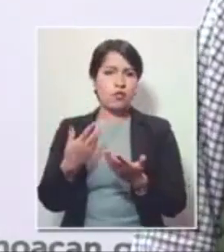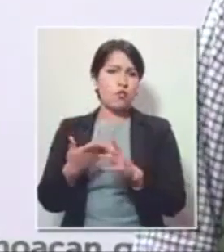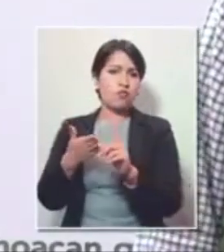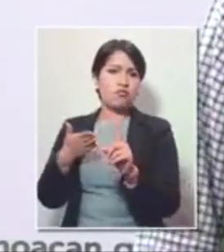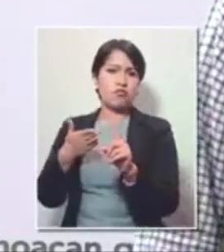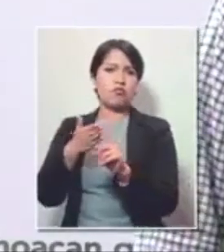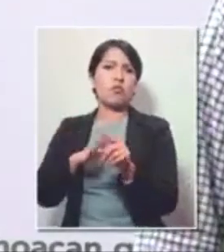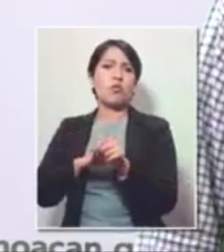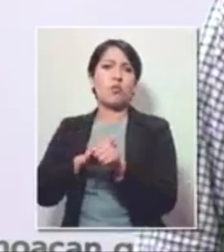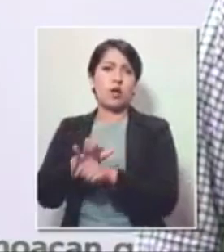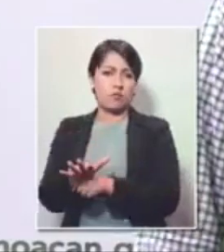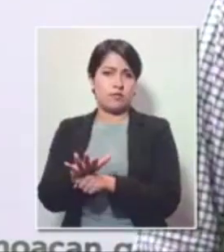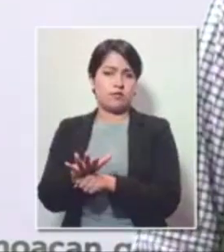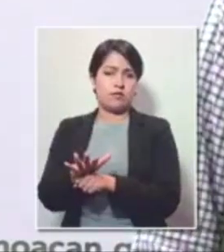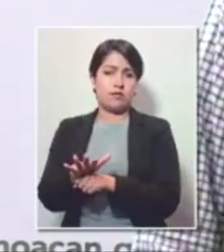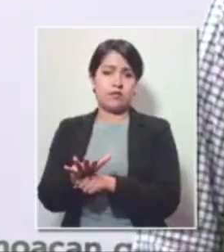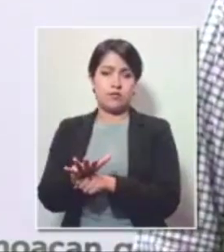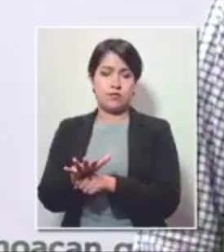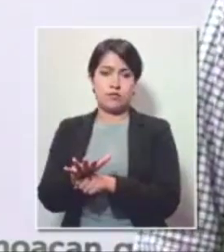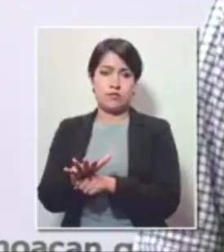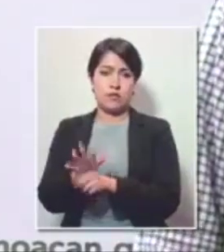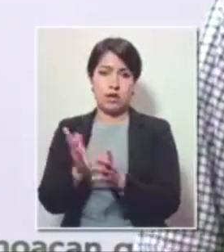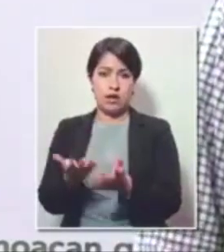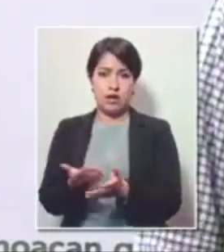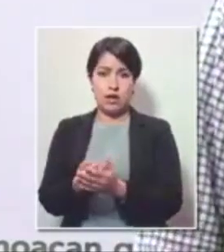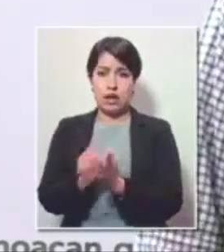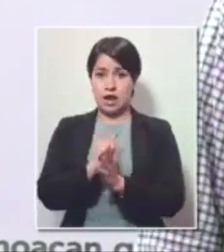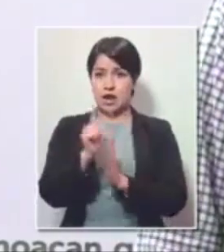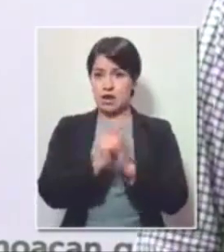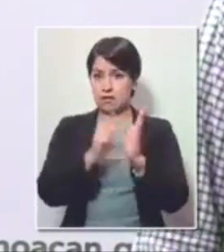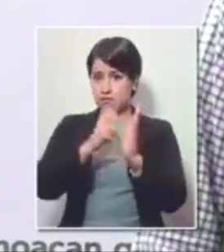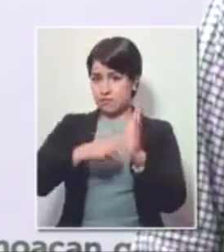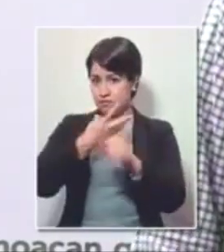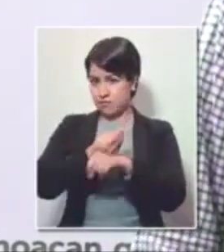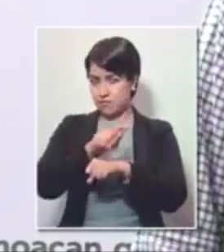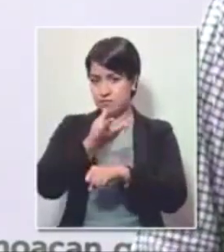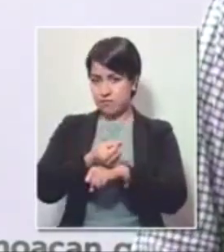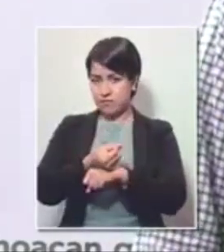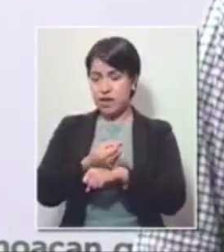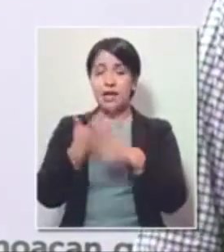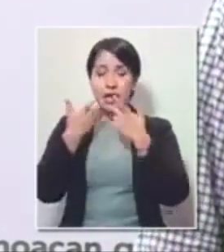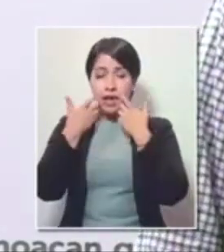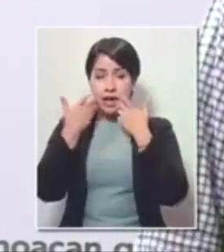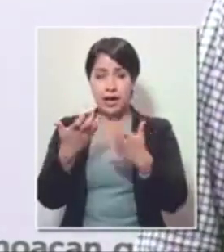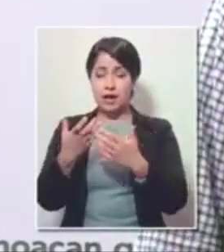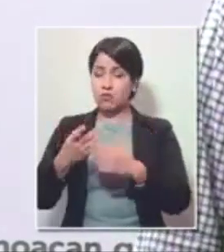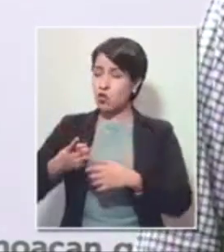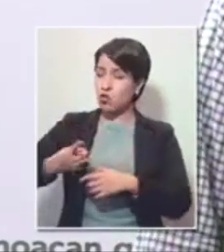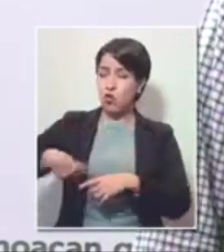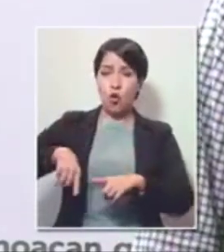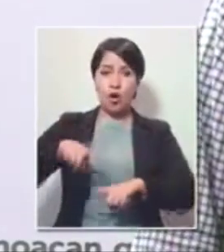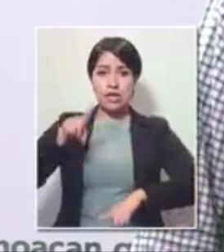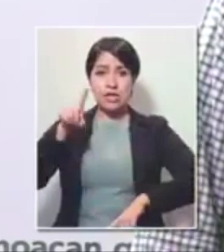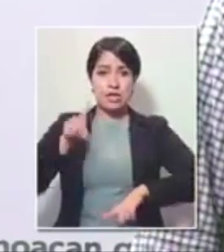propósito con la reforma es combatir la corrupción,